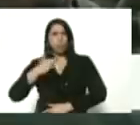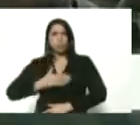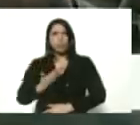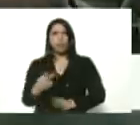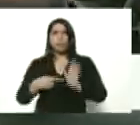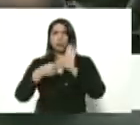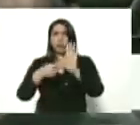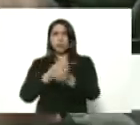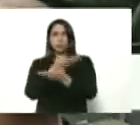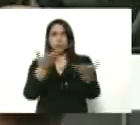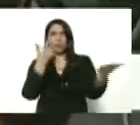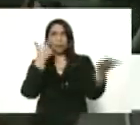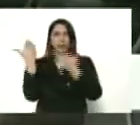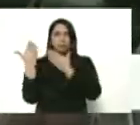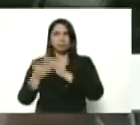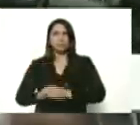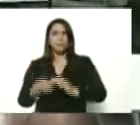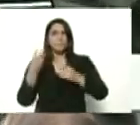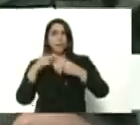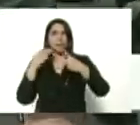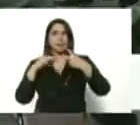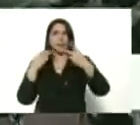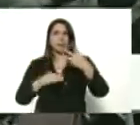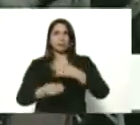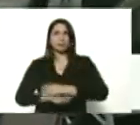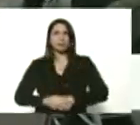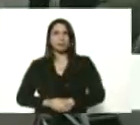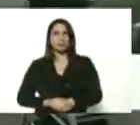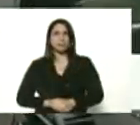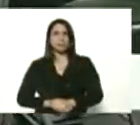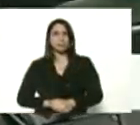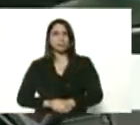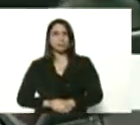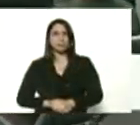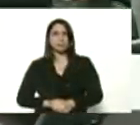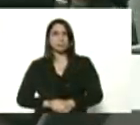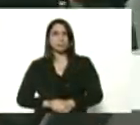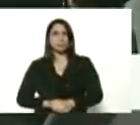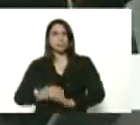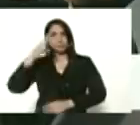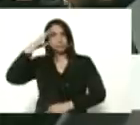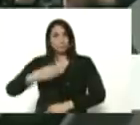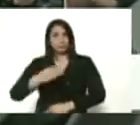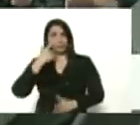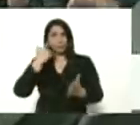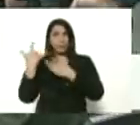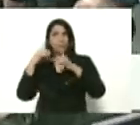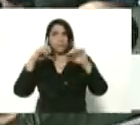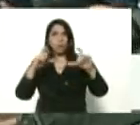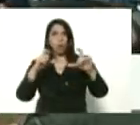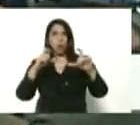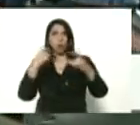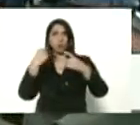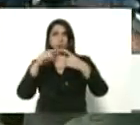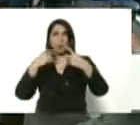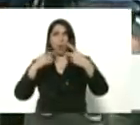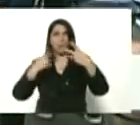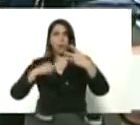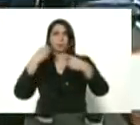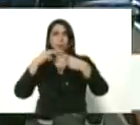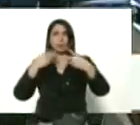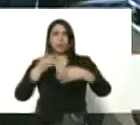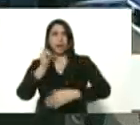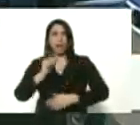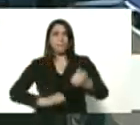ustedes parte del material. El almirante Alessandré lo tiene, las fotos del resto de material que está en la